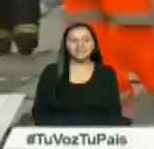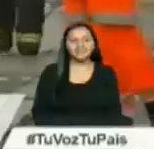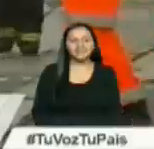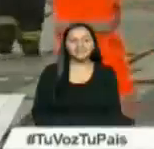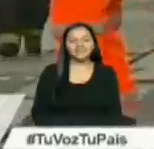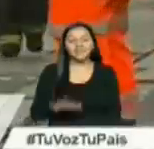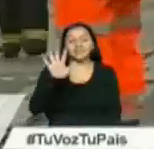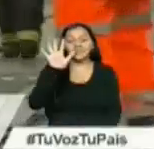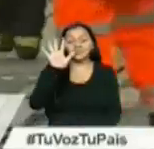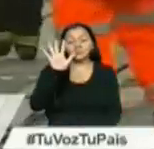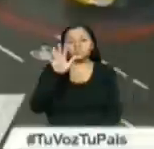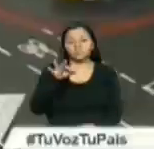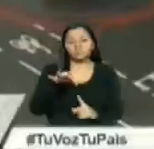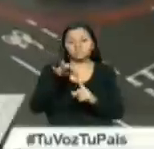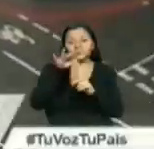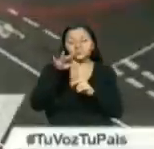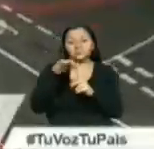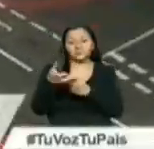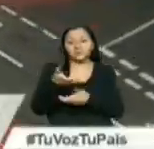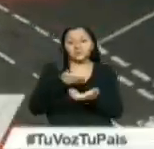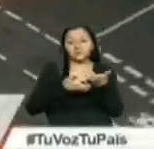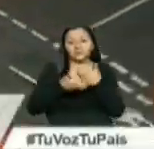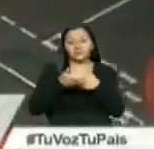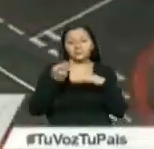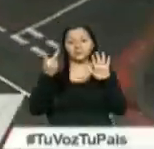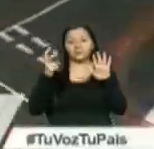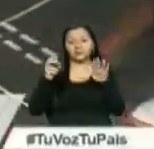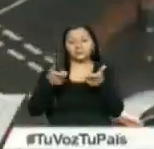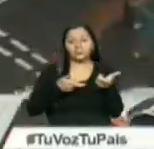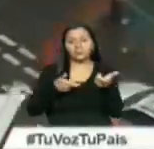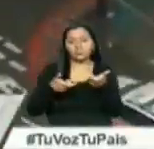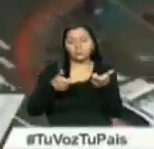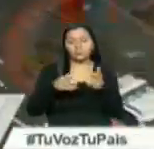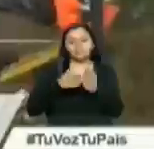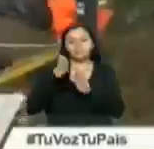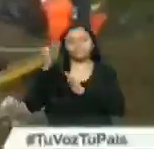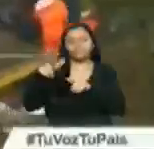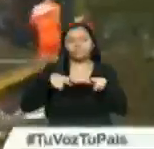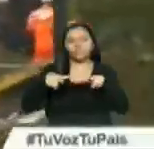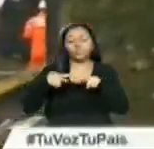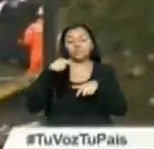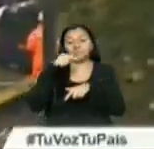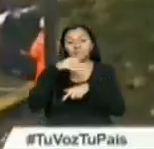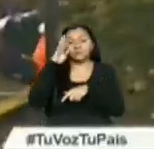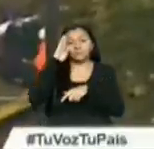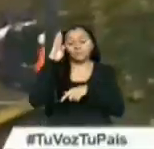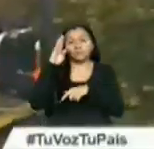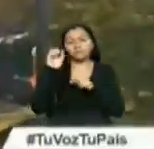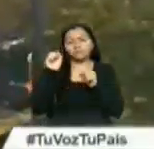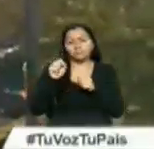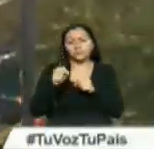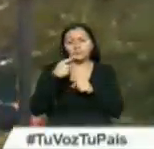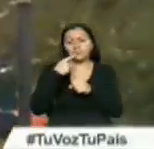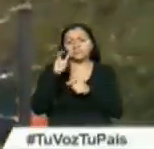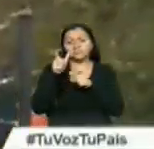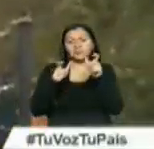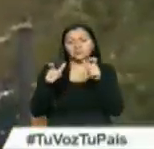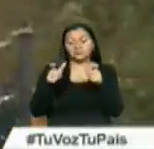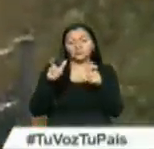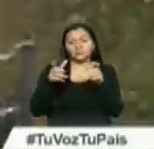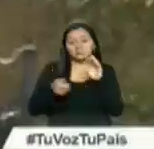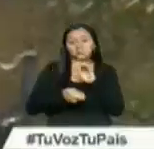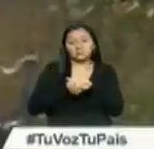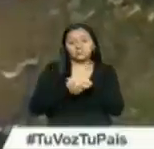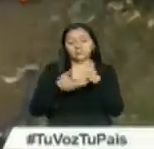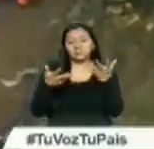5 unidades especiales de rescate y más de 70 bomberos se han trasladado al lugar porque, según la policía, aún podría haber personas atrapadas.